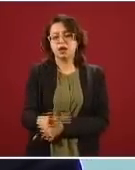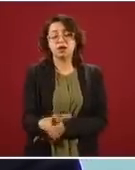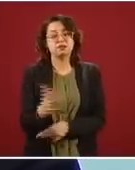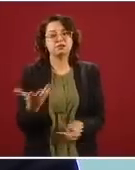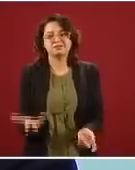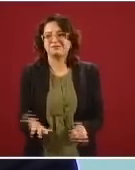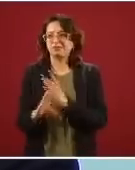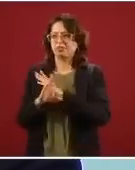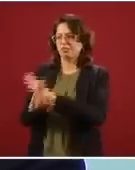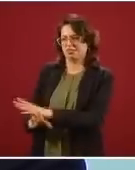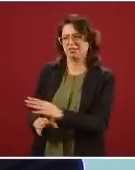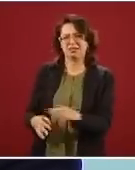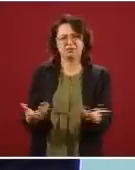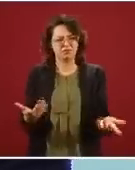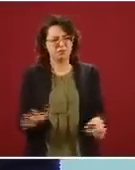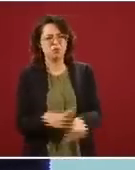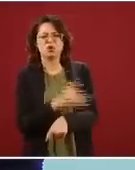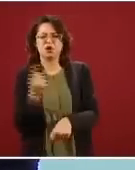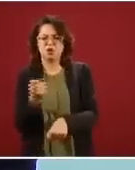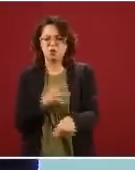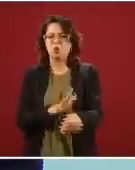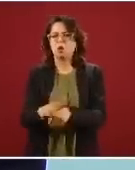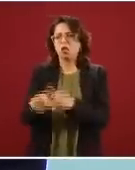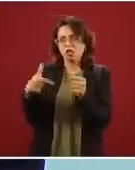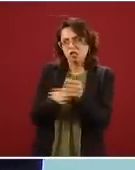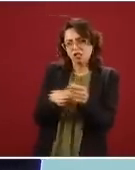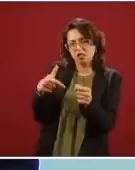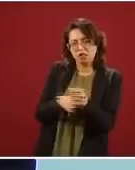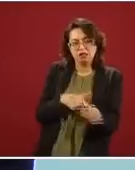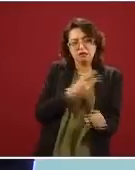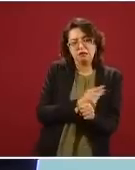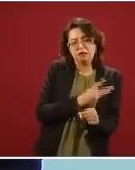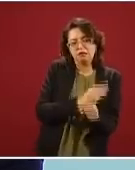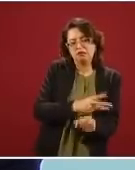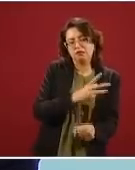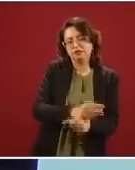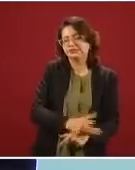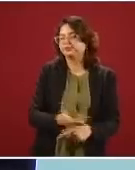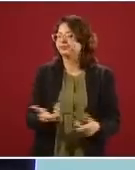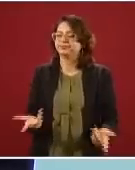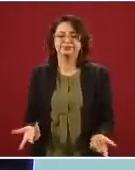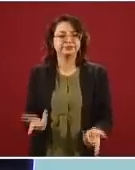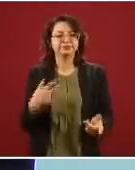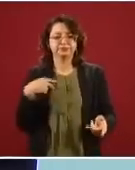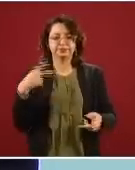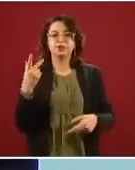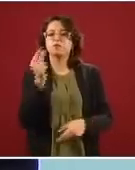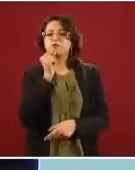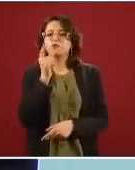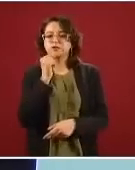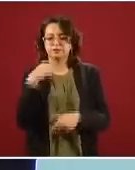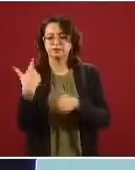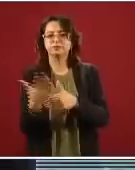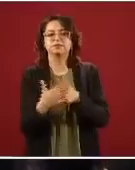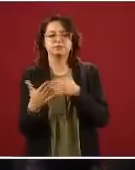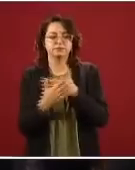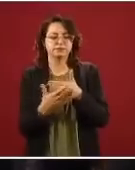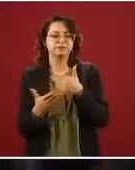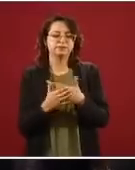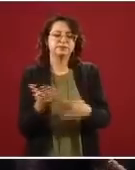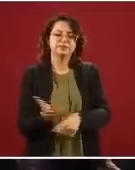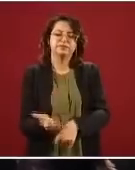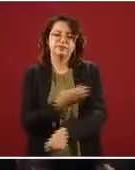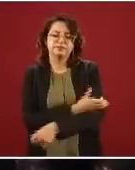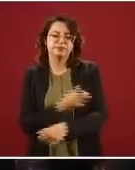algo están claramente escondiendo y queriendo remediar antes de que vayamos a verificar con fuerza pública. El precio